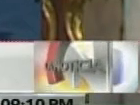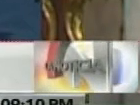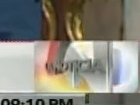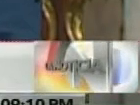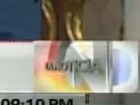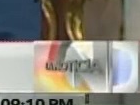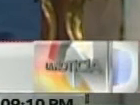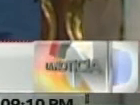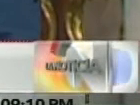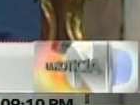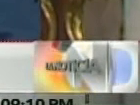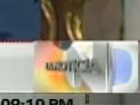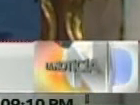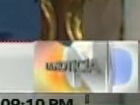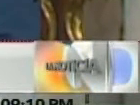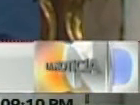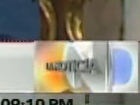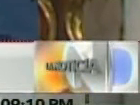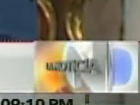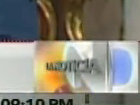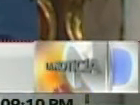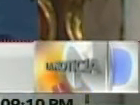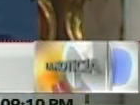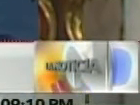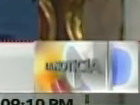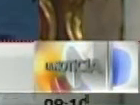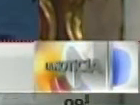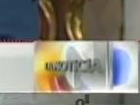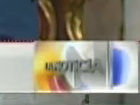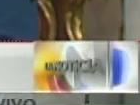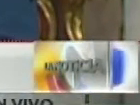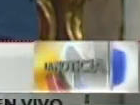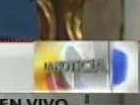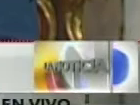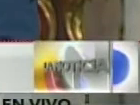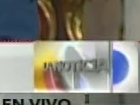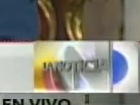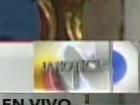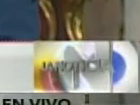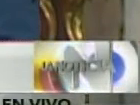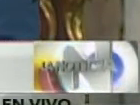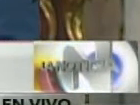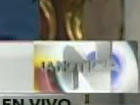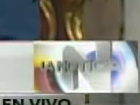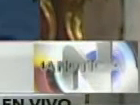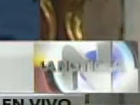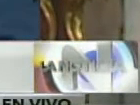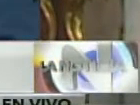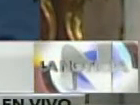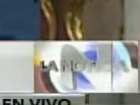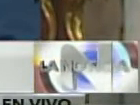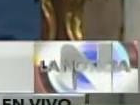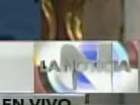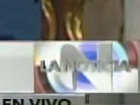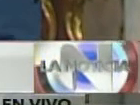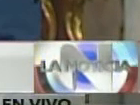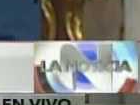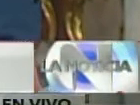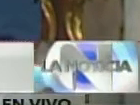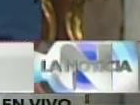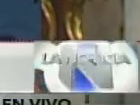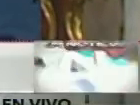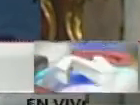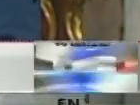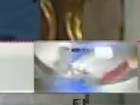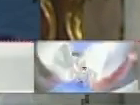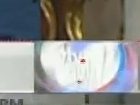dijeron. Si ganamos las elecciones el 6 de diciembre, se acaban las colas. ¿Y dónde se acabaron? ¿Ah? Y se fueron a crear colas